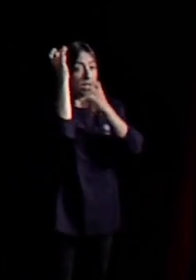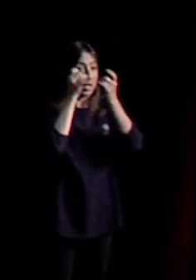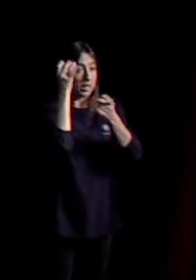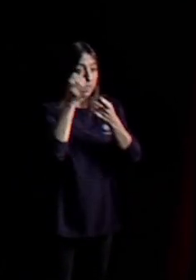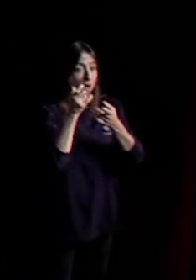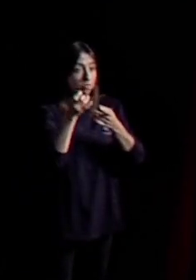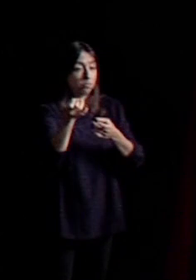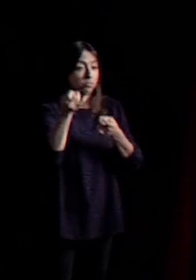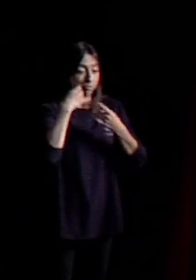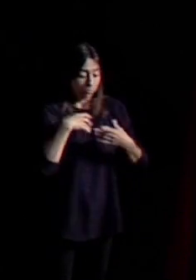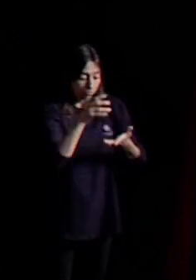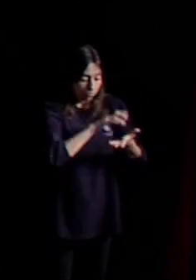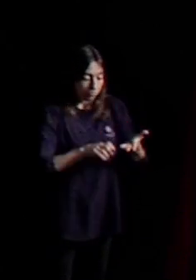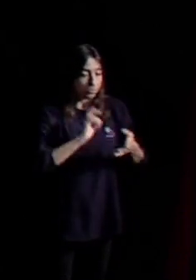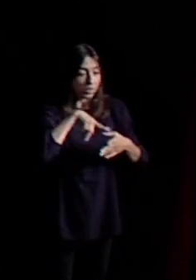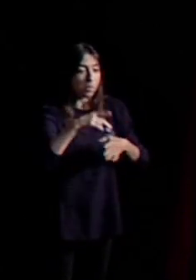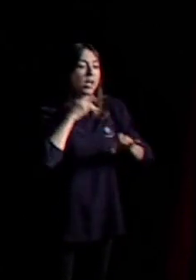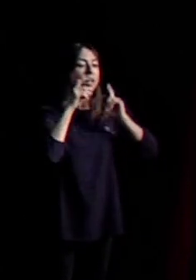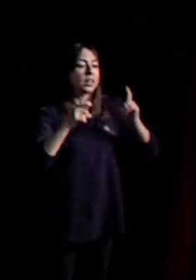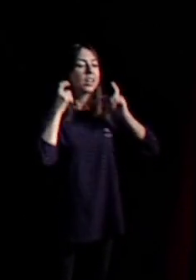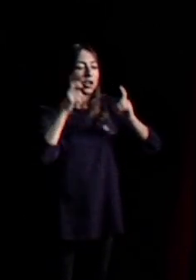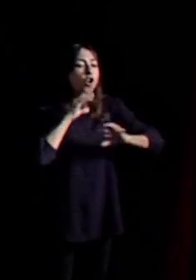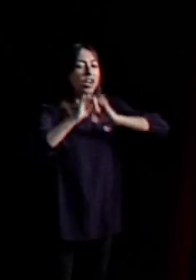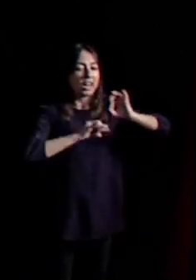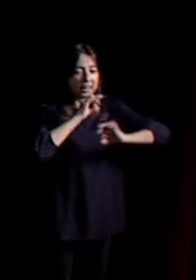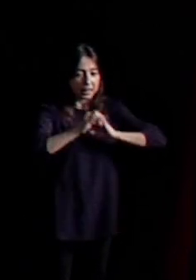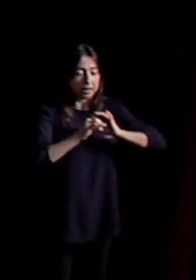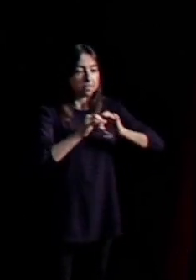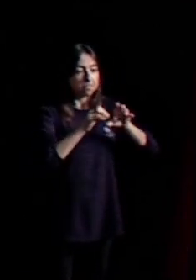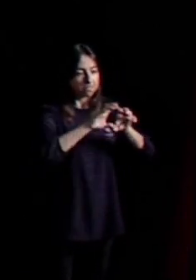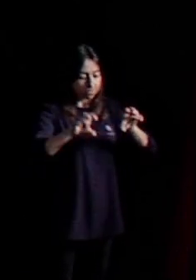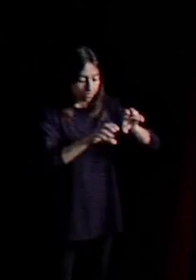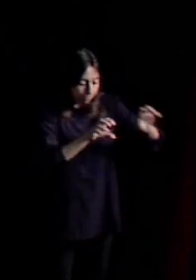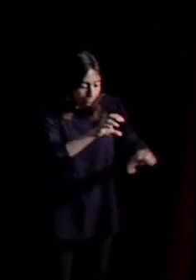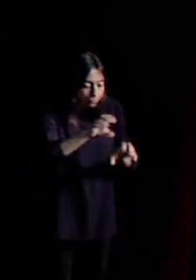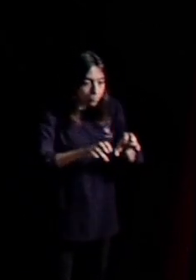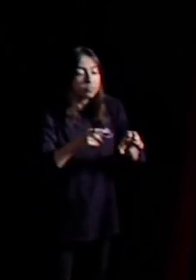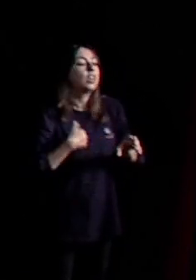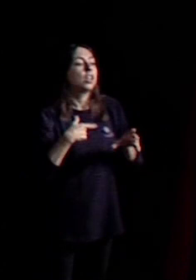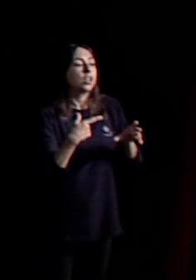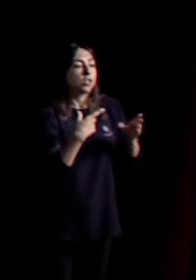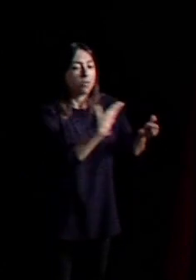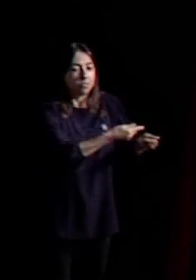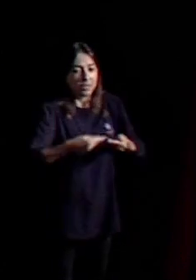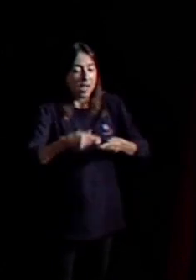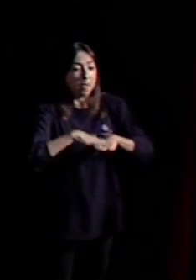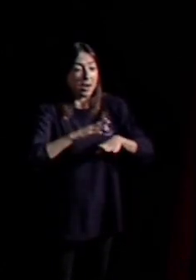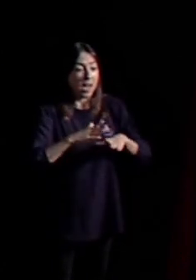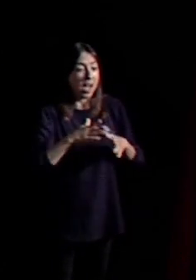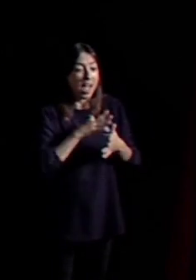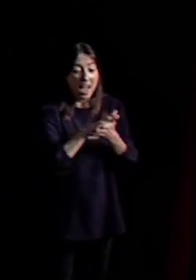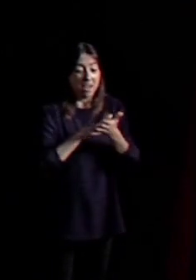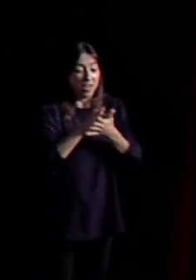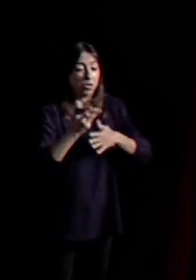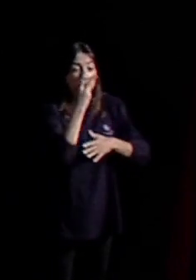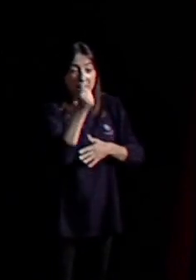demás, voy escribiendo, después la intento organizar y, bueno, yo tenía, he traído aquí como para estar hablando 3 o 4 días,